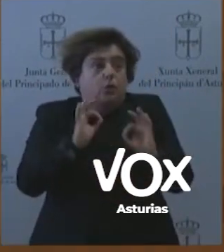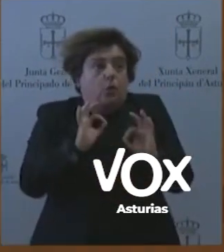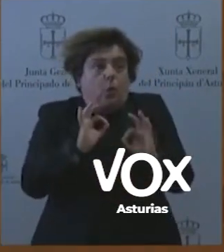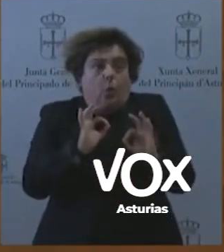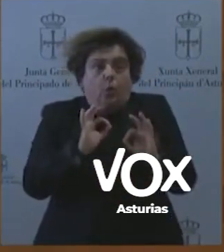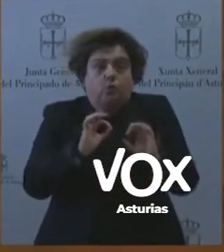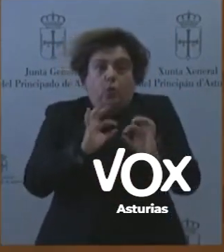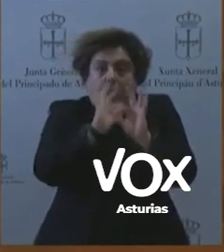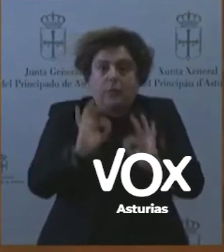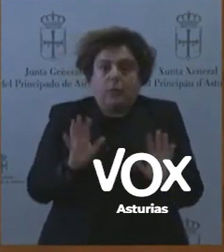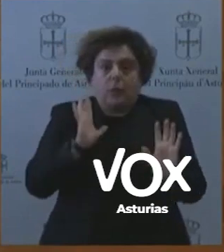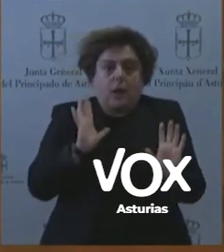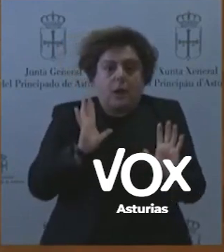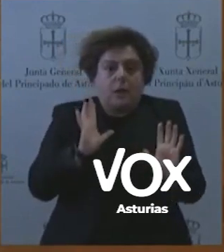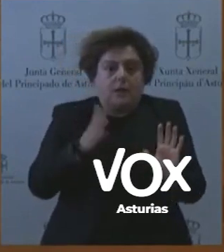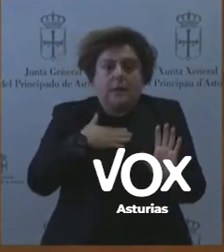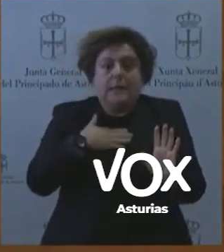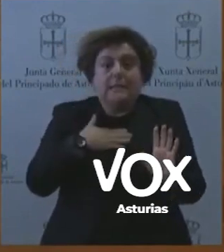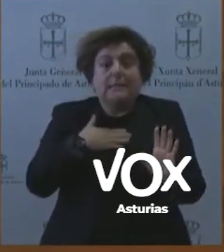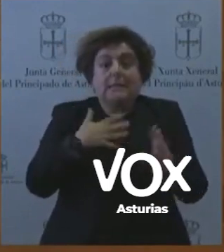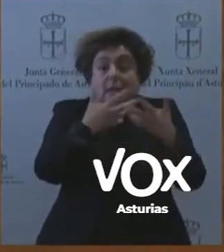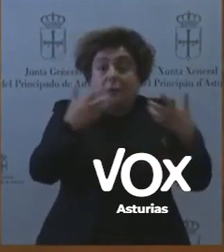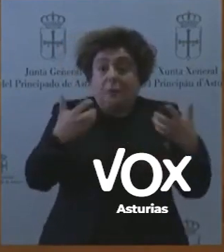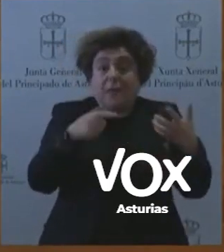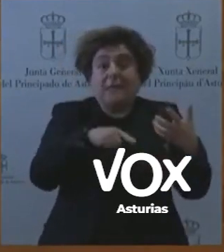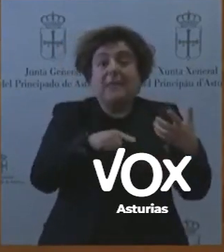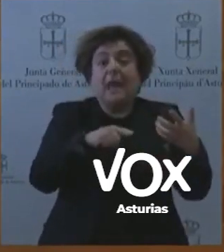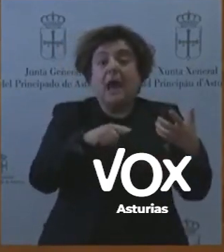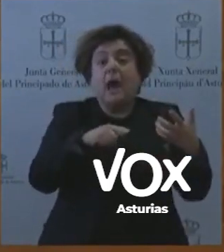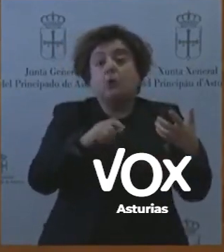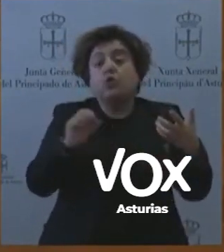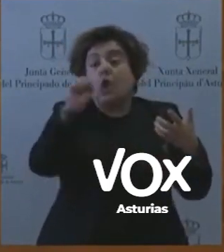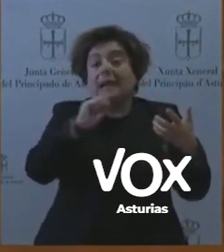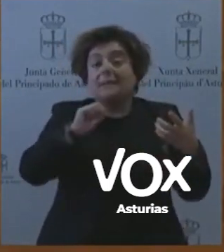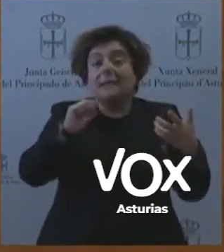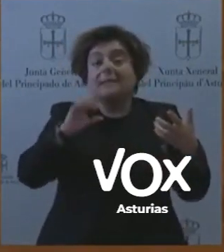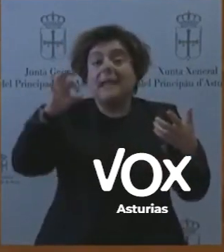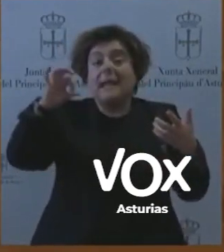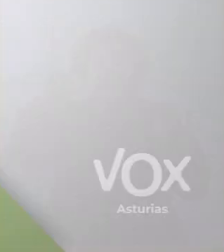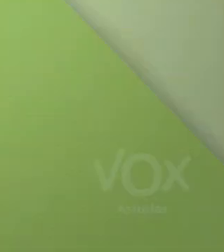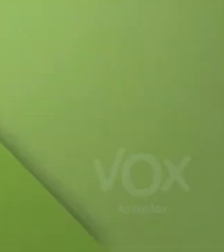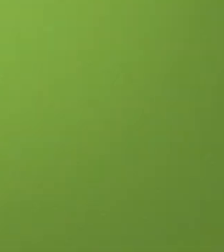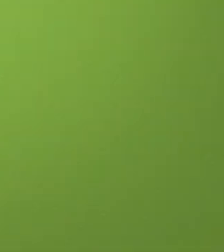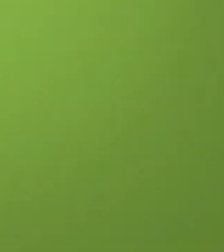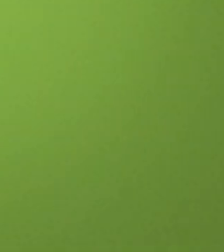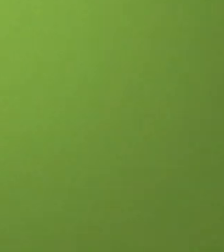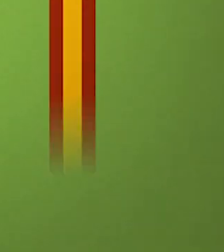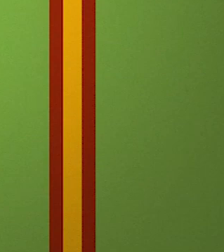Joaquín Sabina. No son mías estas declaraciones, presidente, se ha precipitado ahora.